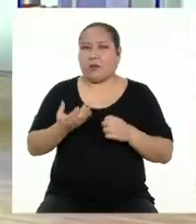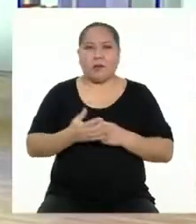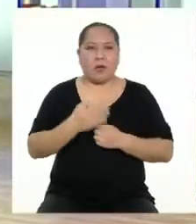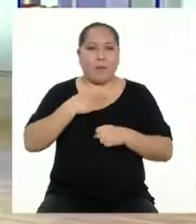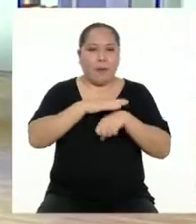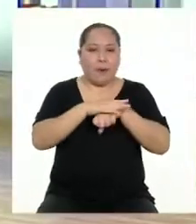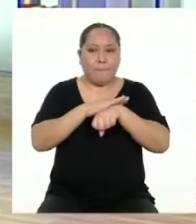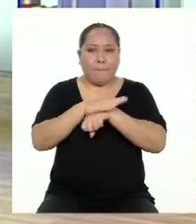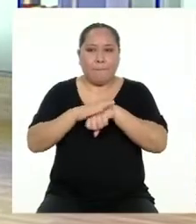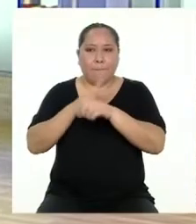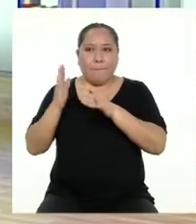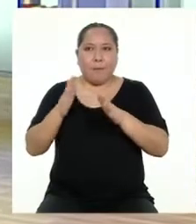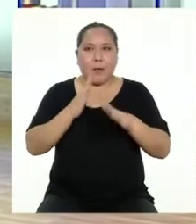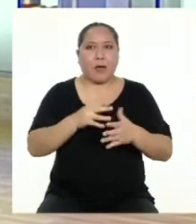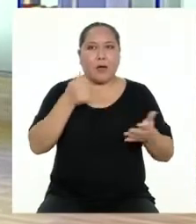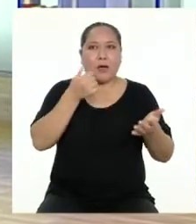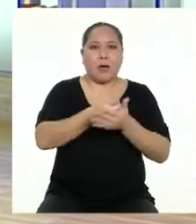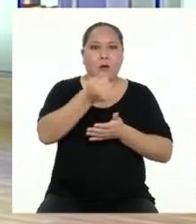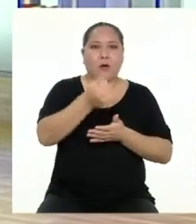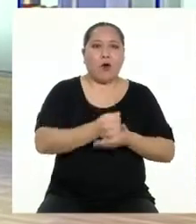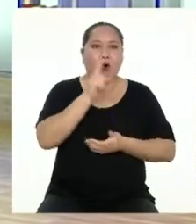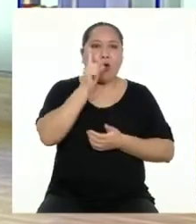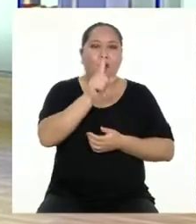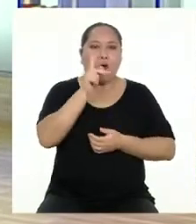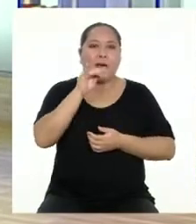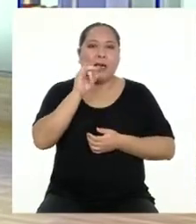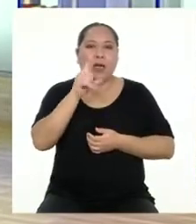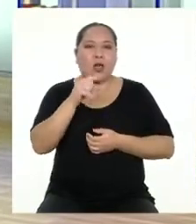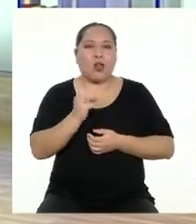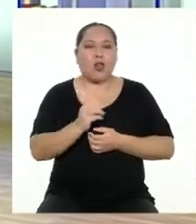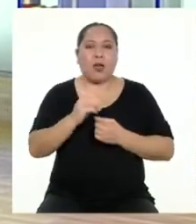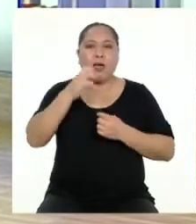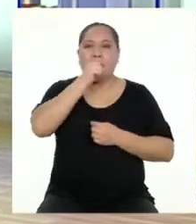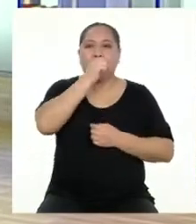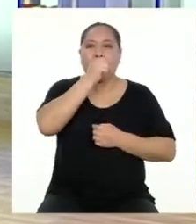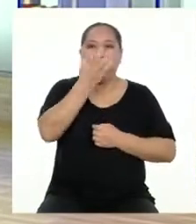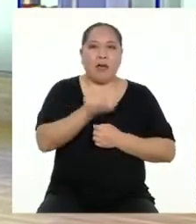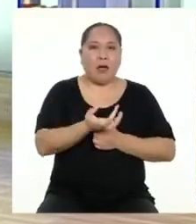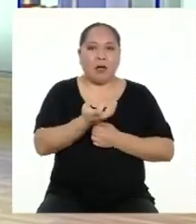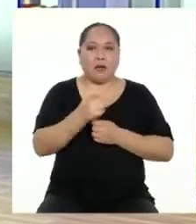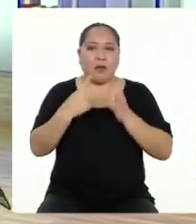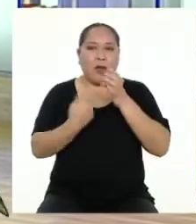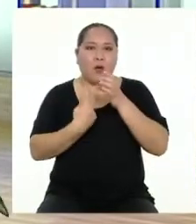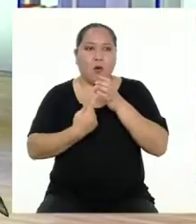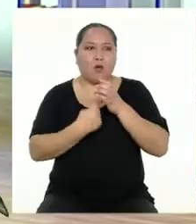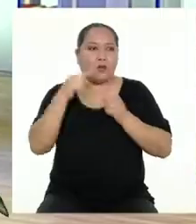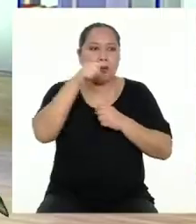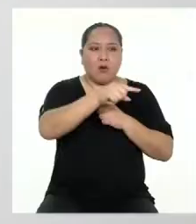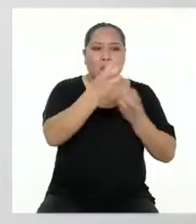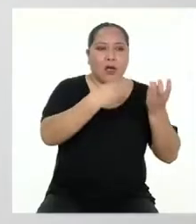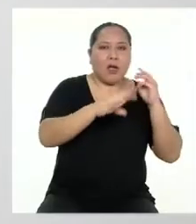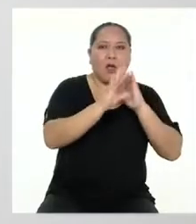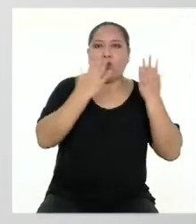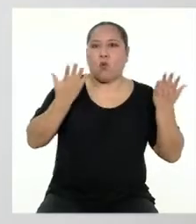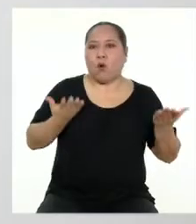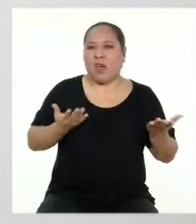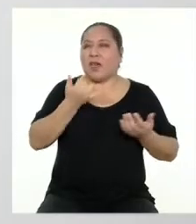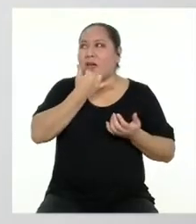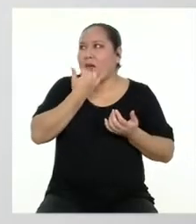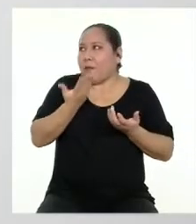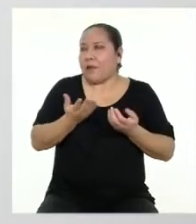plan pongo que hay que comprar 1 kilo de naranjas para hacer jugo, pero llego al mercado y ya no hay naranjas. Buena